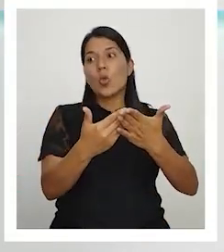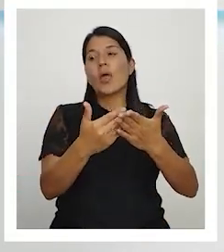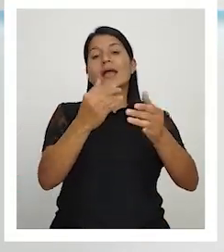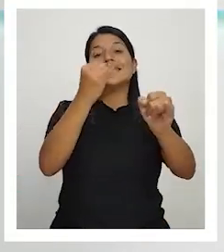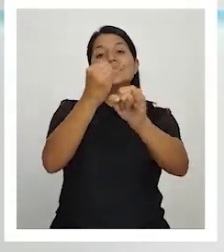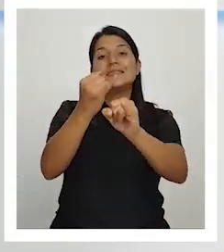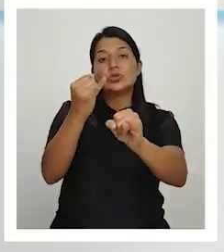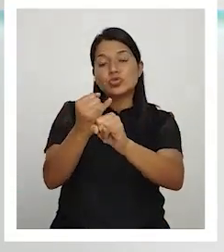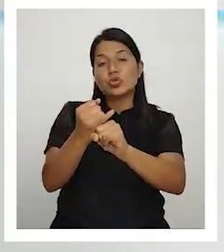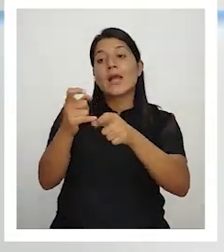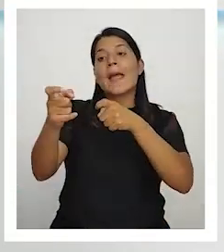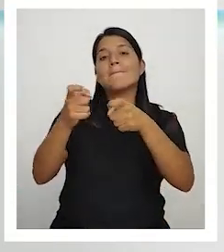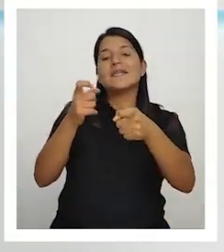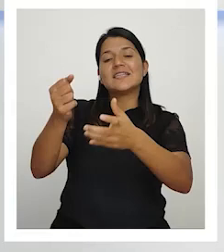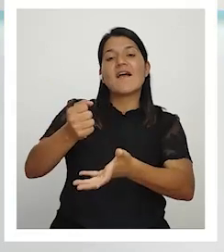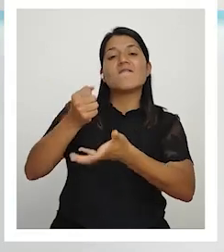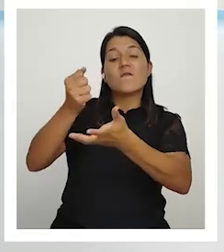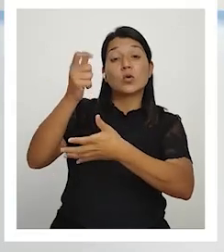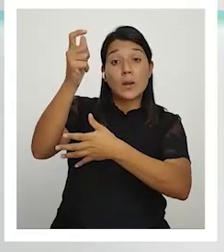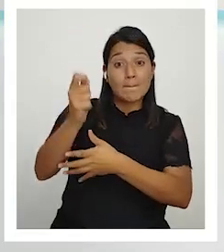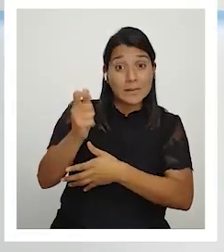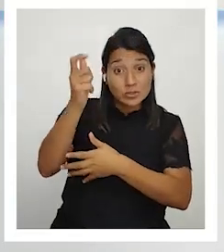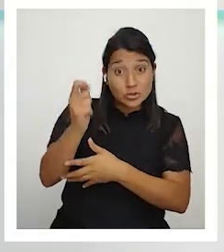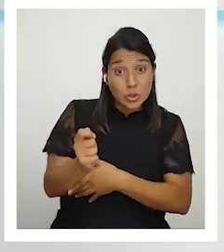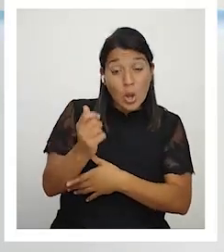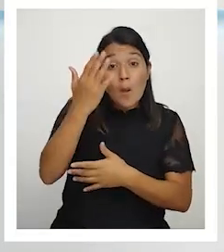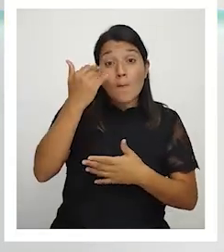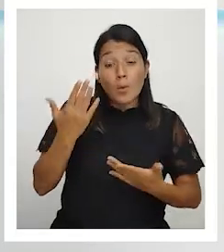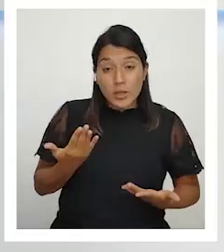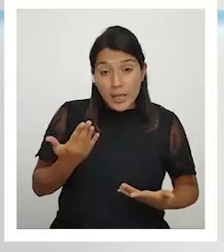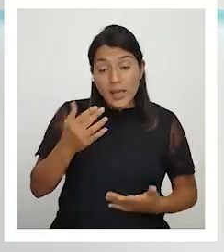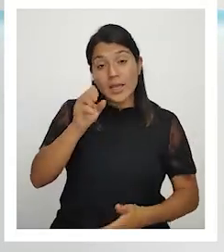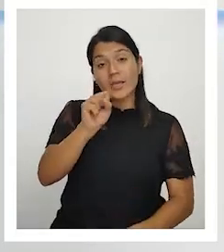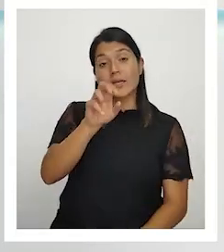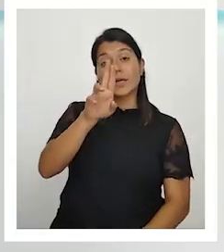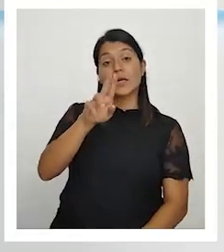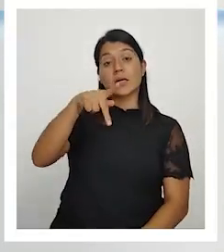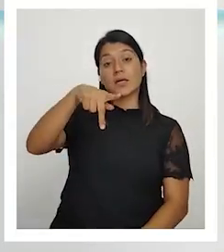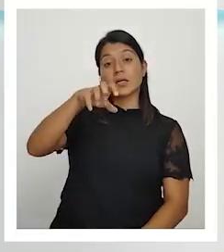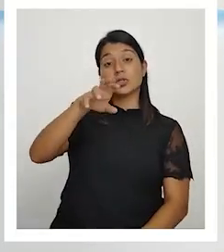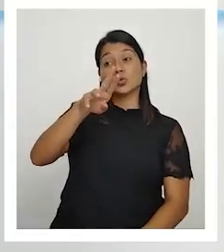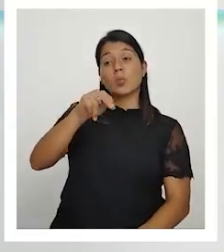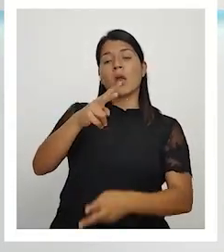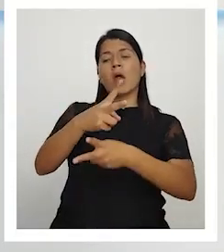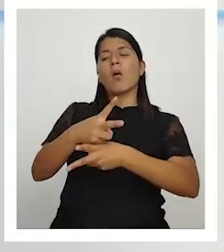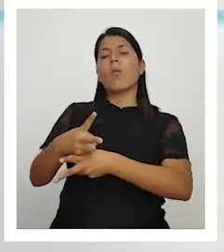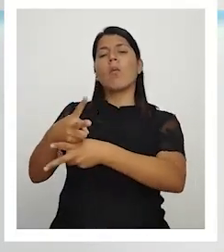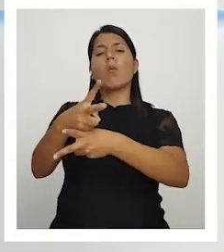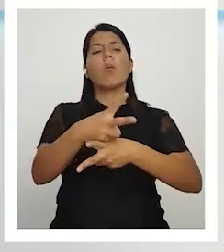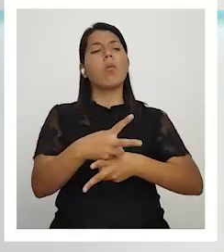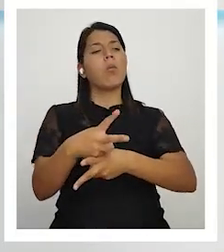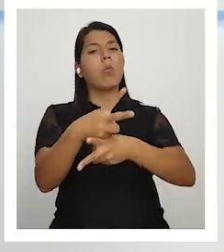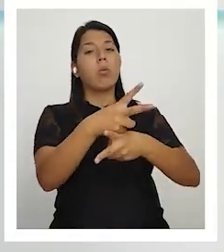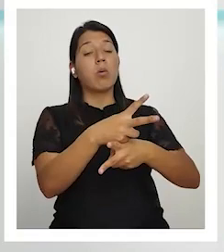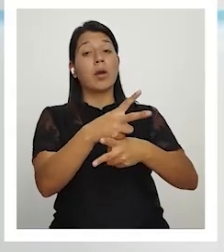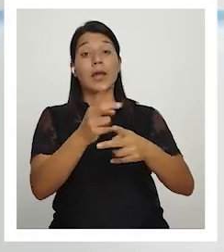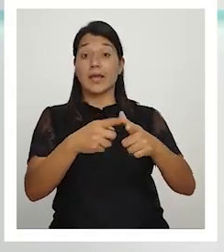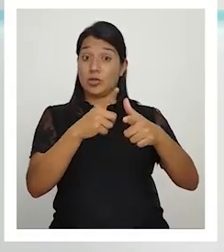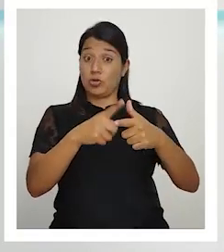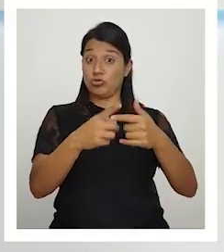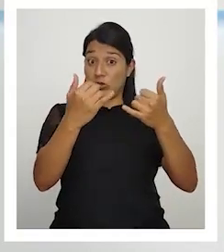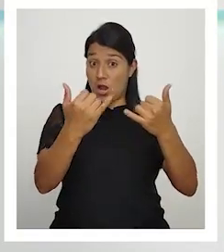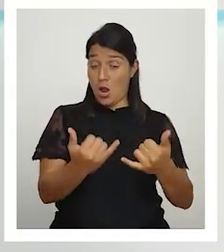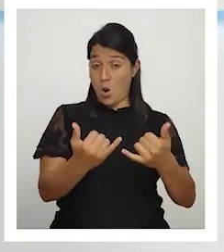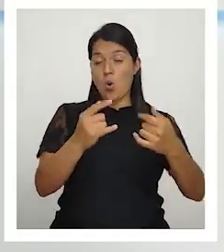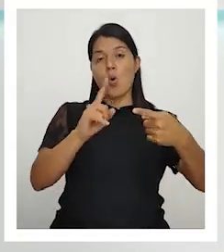es que la supervisión, en este caso de la SUPEN, queda a cargo en un 50% de